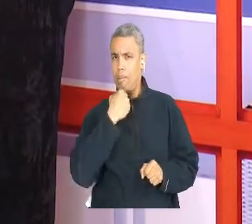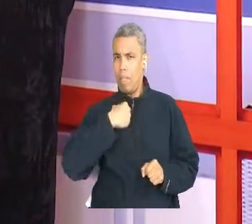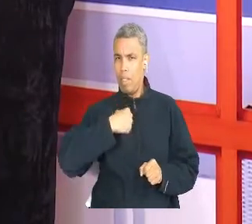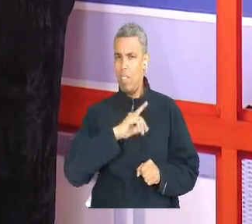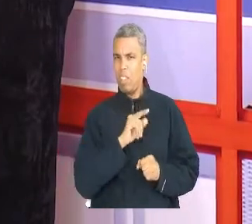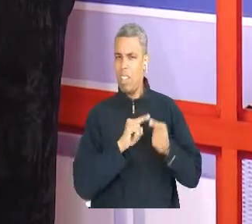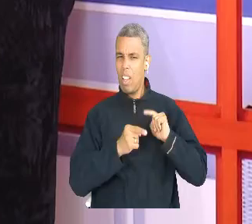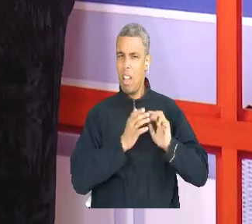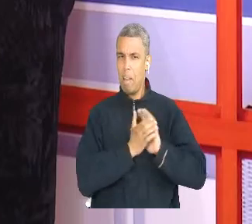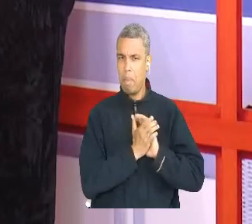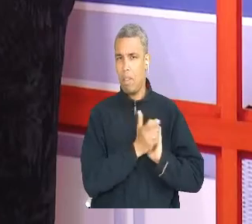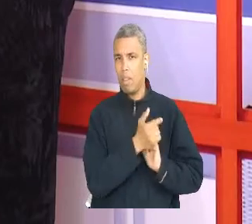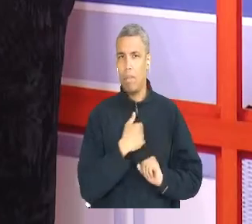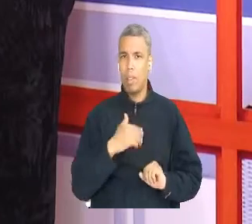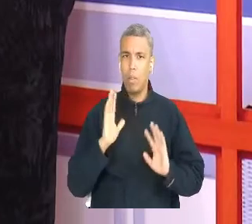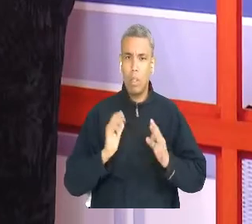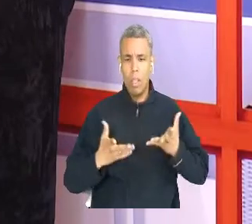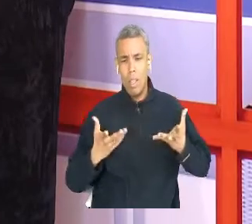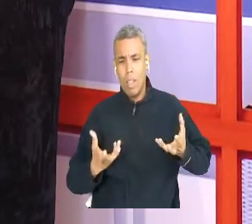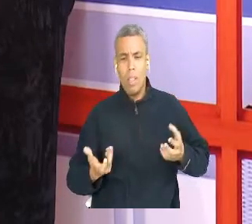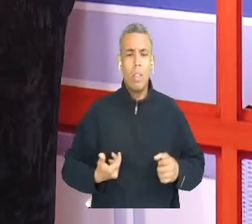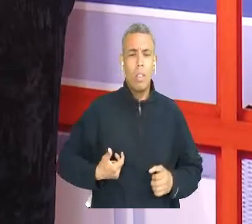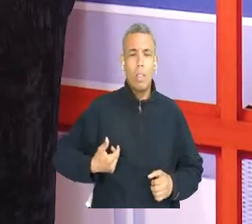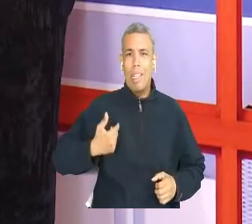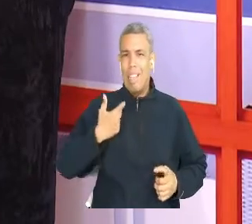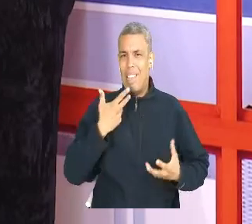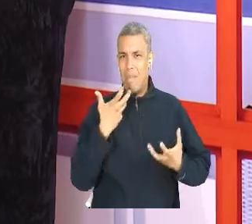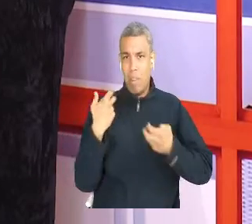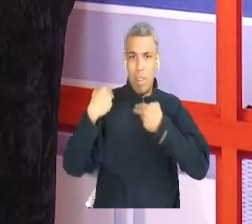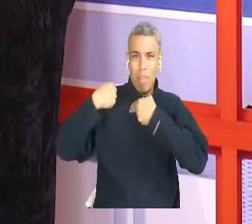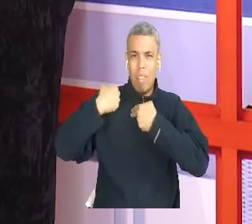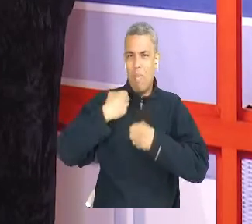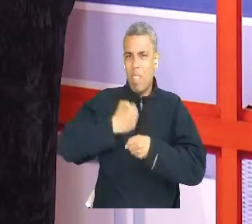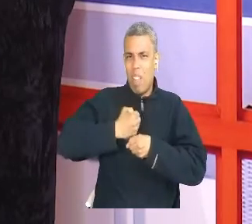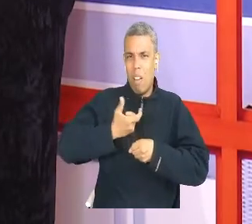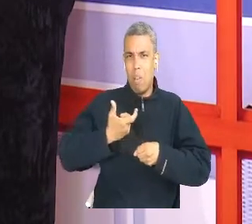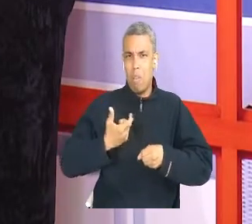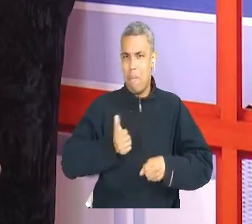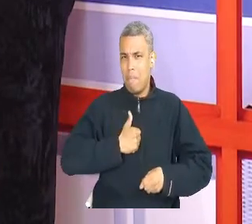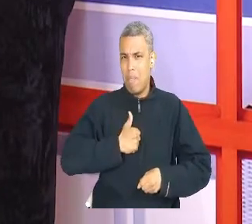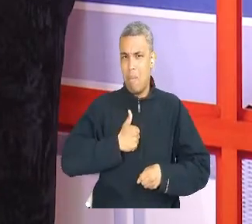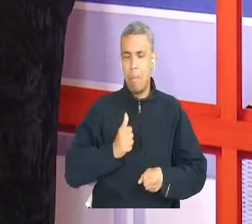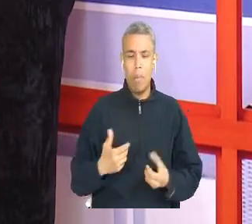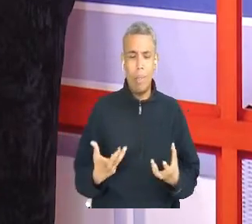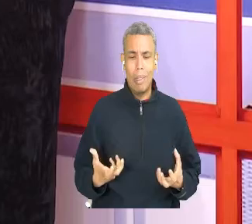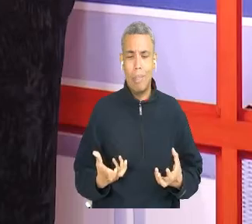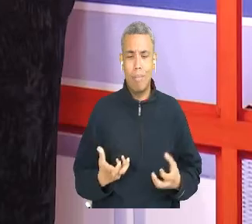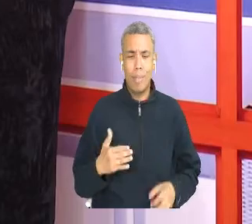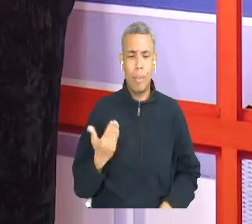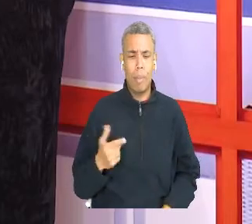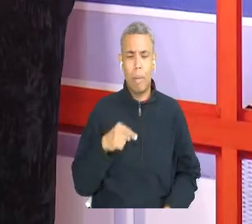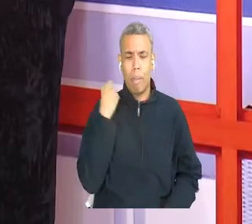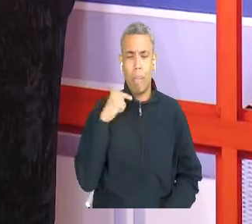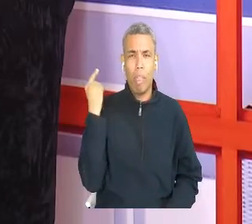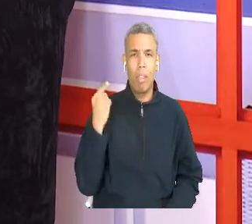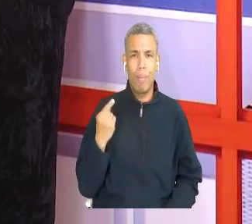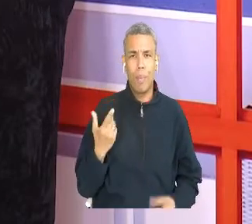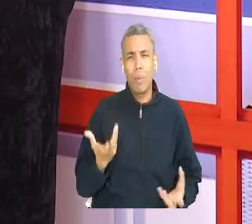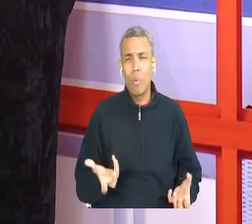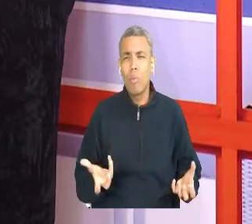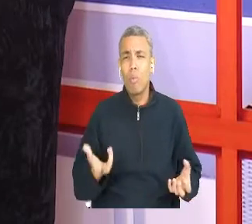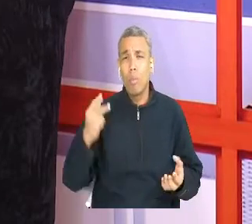hacer las cosas asume retos en su vida pero no los termina tanto laborales como personales y pues está muy preocupada por eso hoy contamos con una